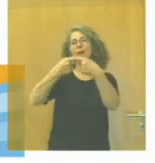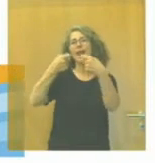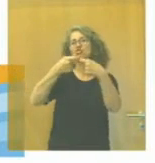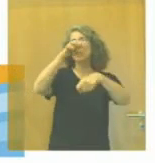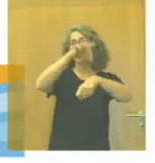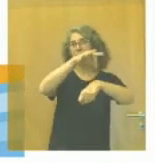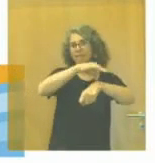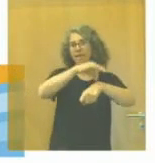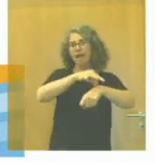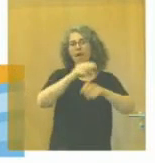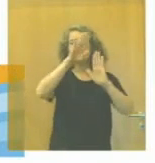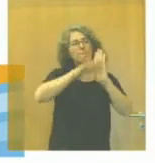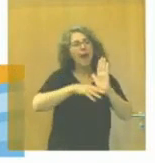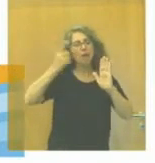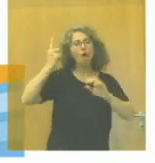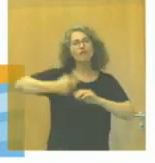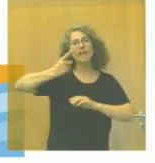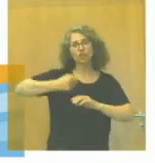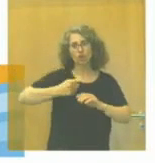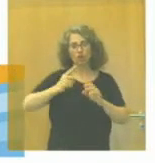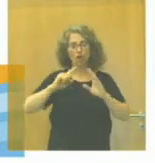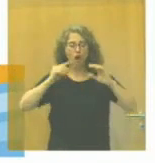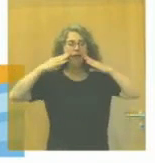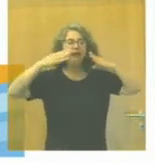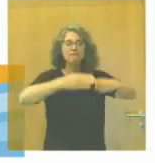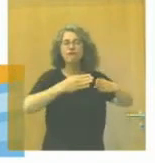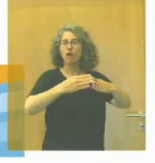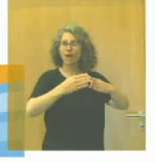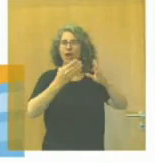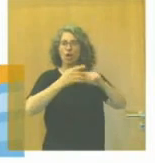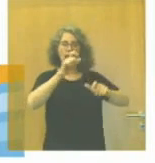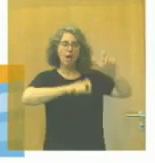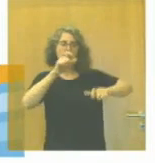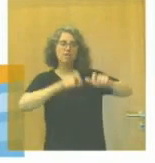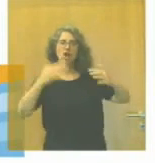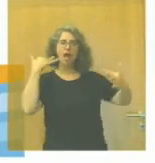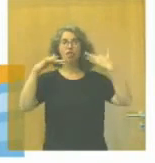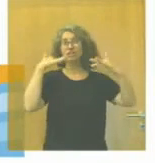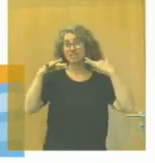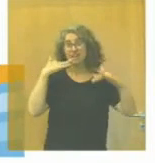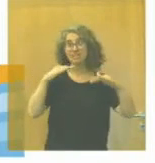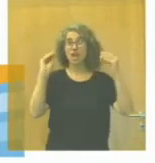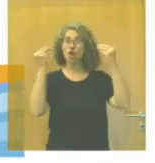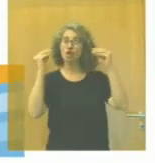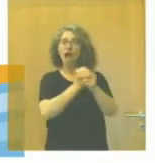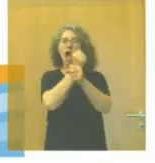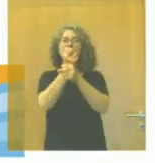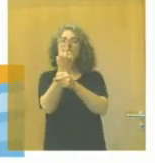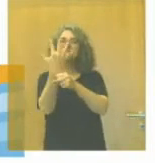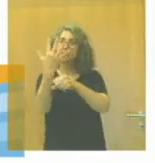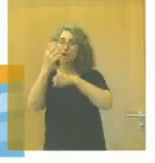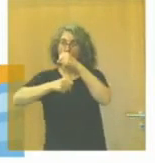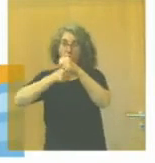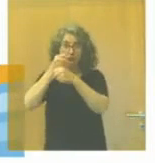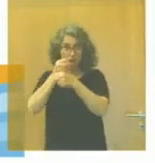salud, con especial énfasis y enfoque en lo que tiene que ver con la población adolescente y joven hasta los 25